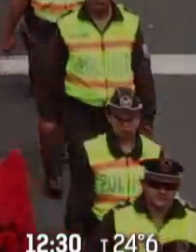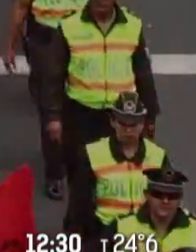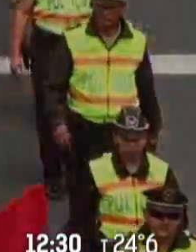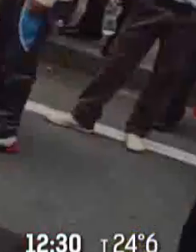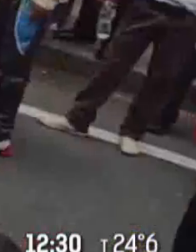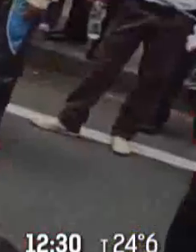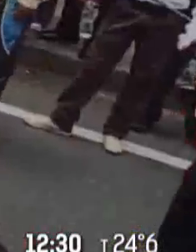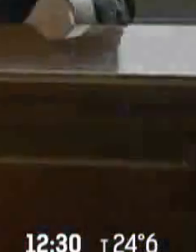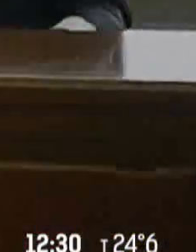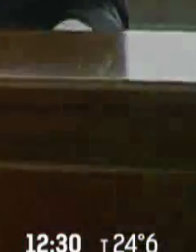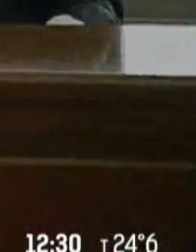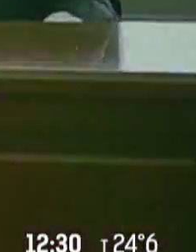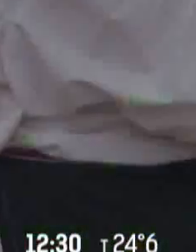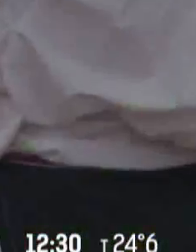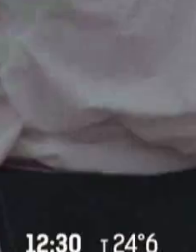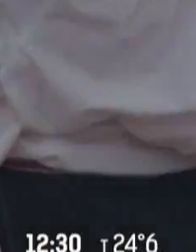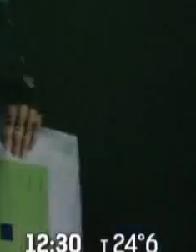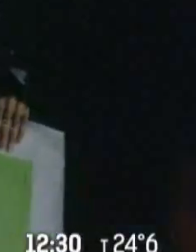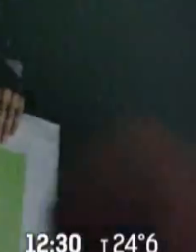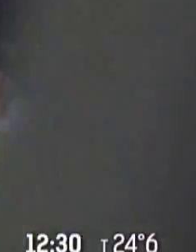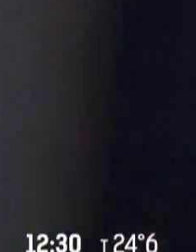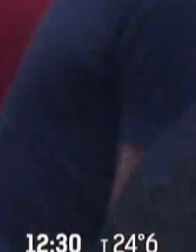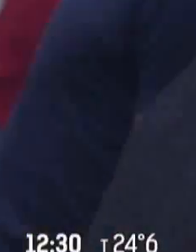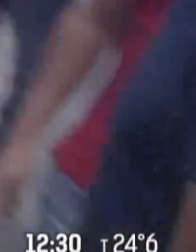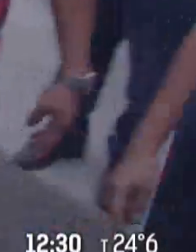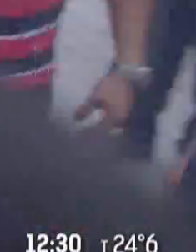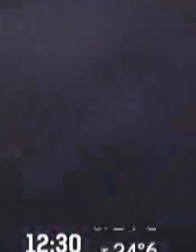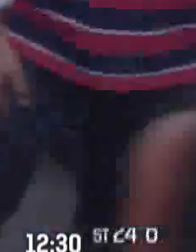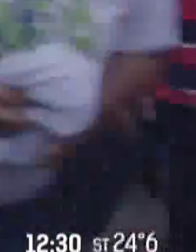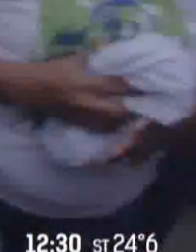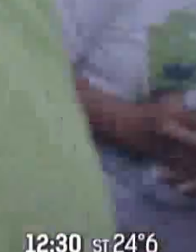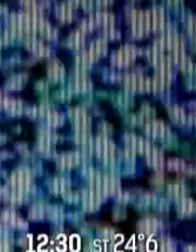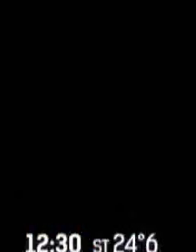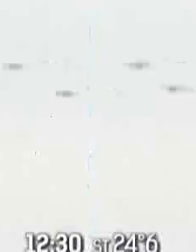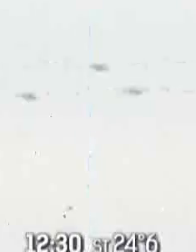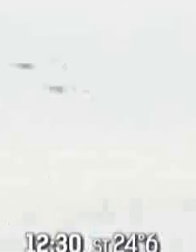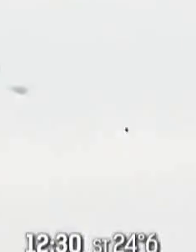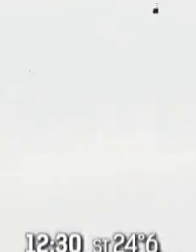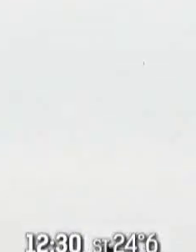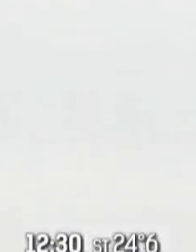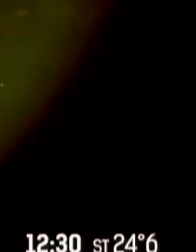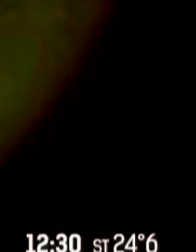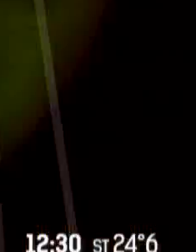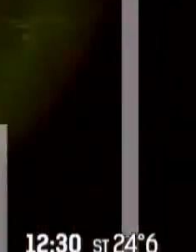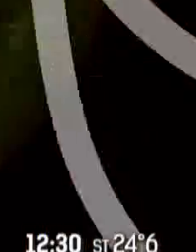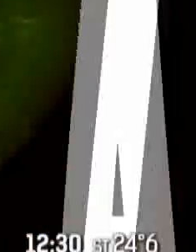democracia y muchas veces restan eficiencia a la gestión pública.